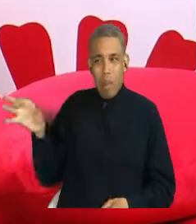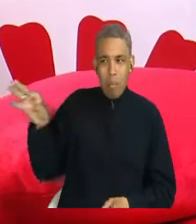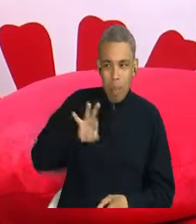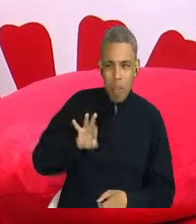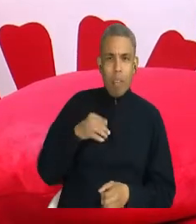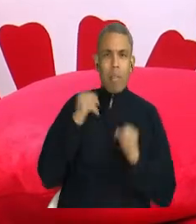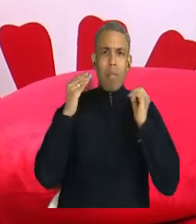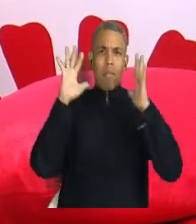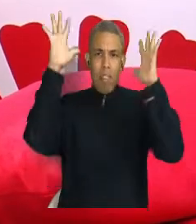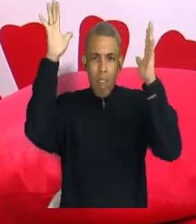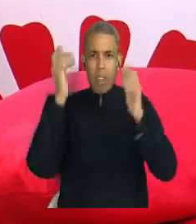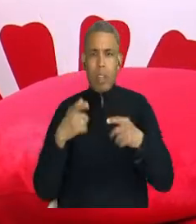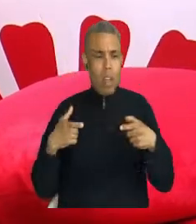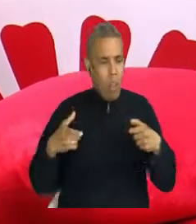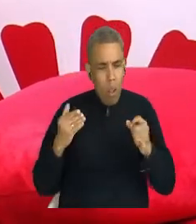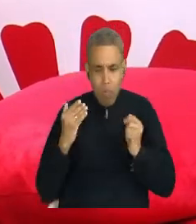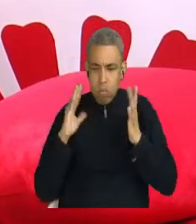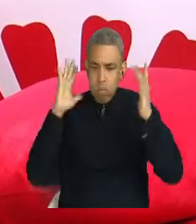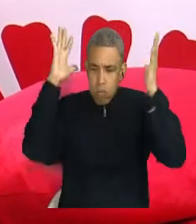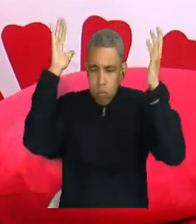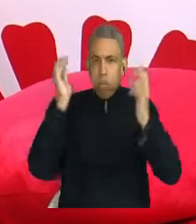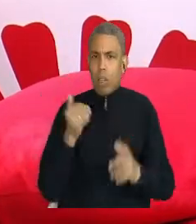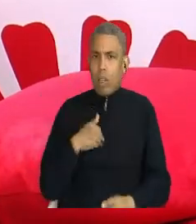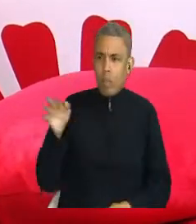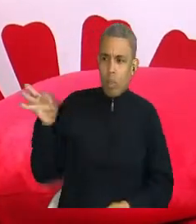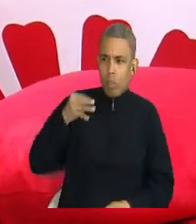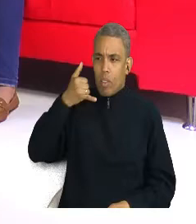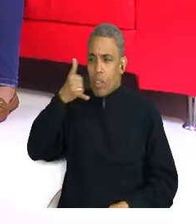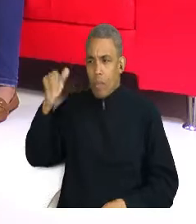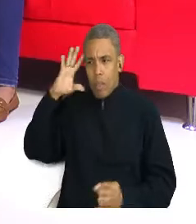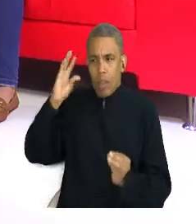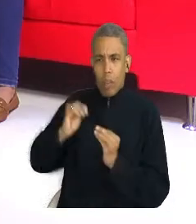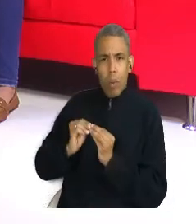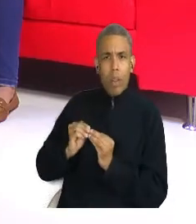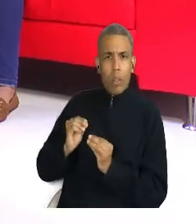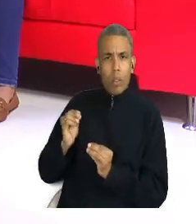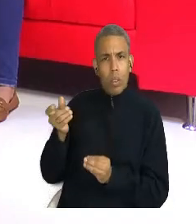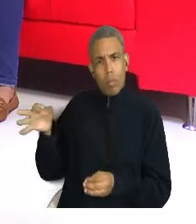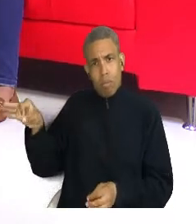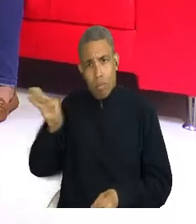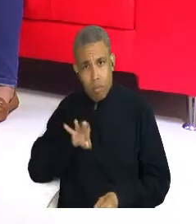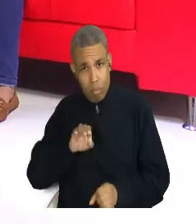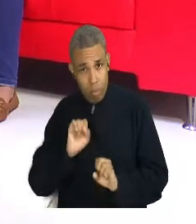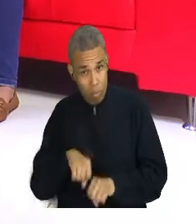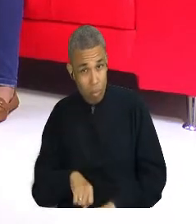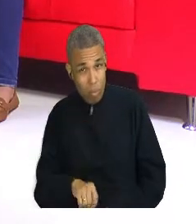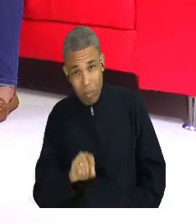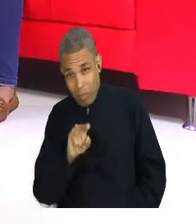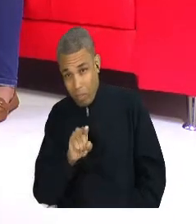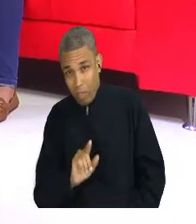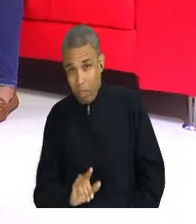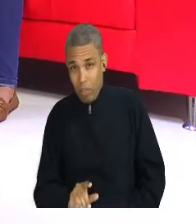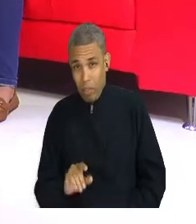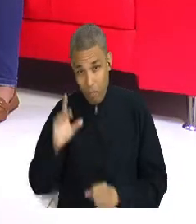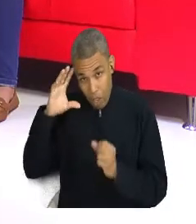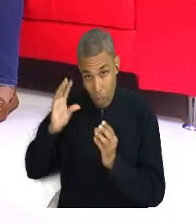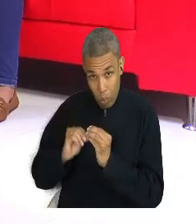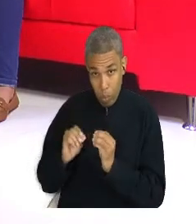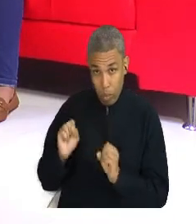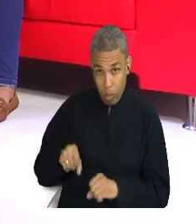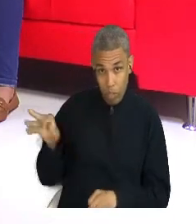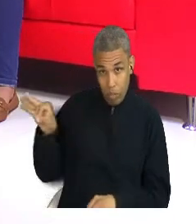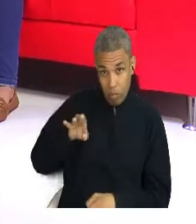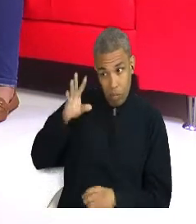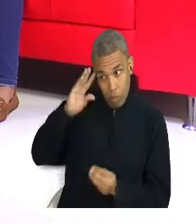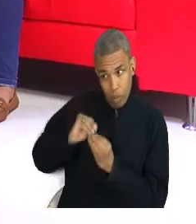hijo. ¿Dónde los contactan? ¿Ustedes pueden brindar parrandas a nuestros televidentes? Sí, claro. Nosotros, bueno,